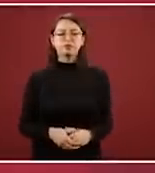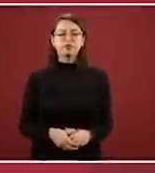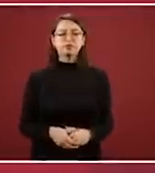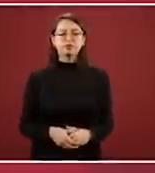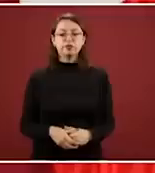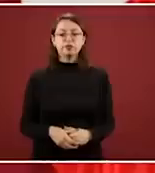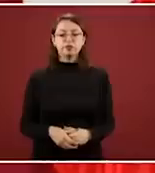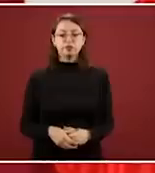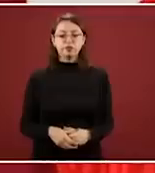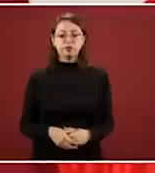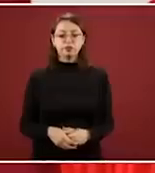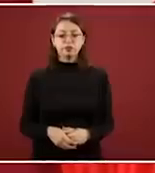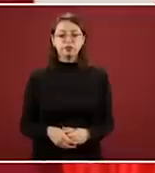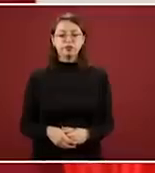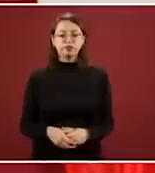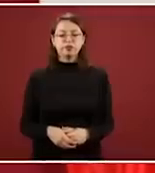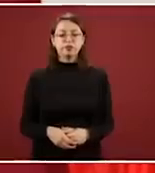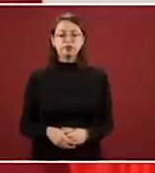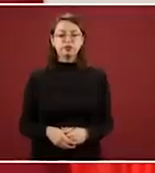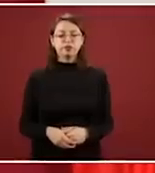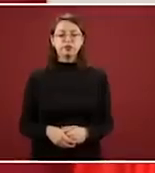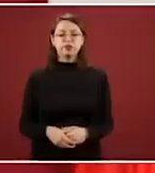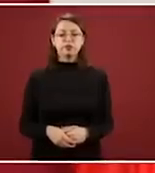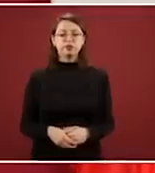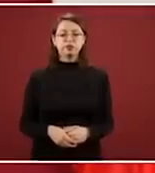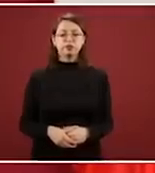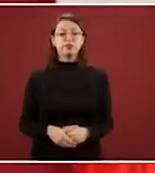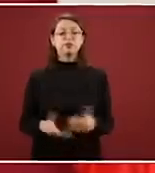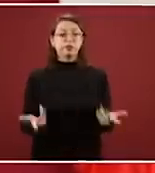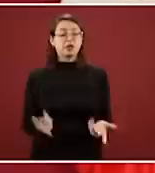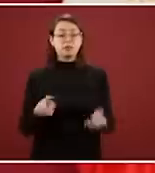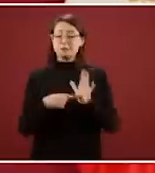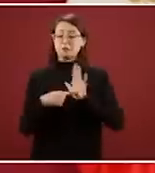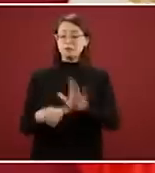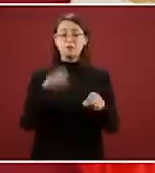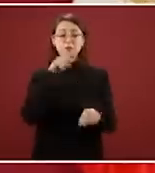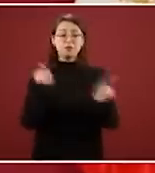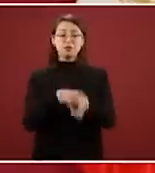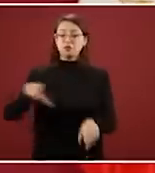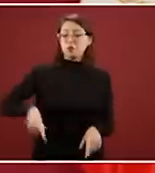que debe eliminarse el lujo del gobierno,